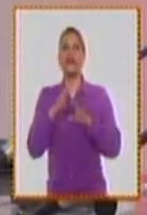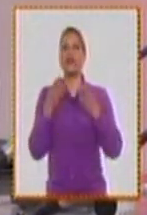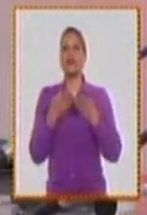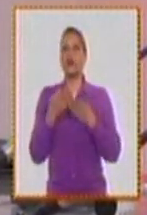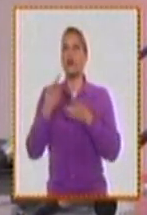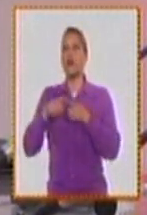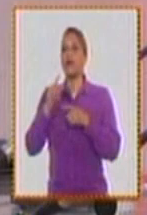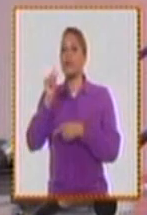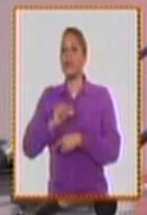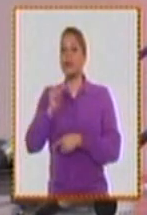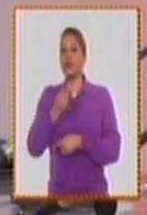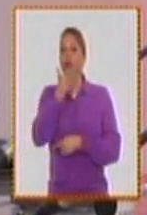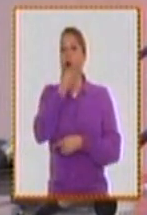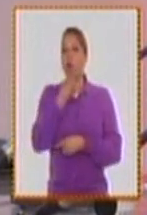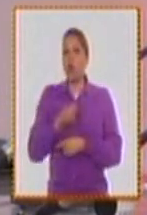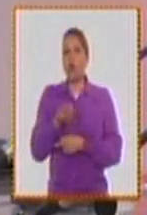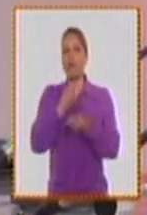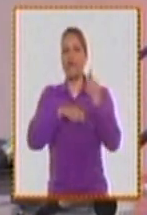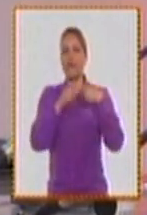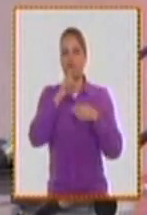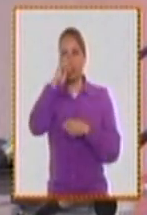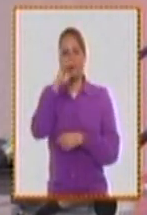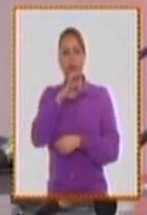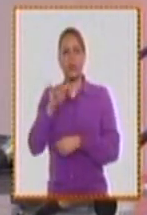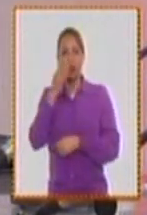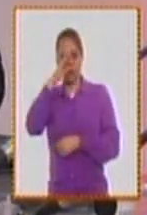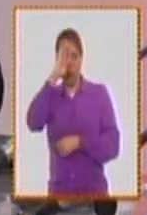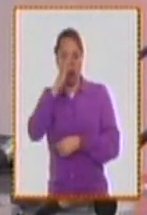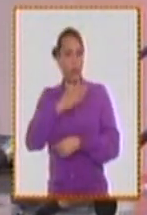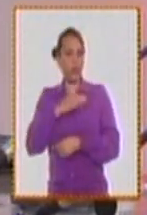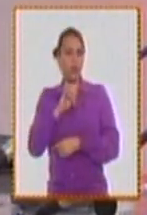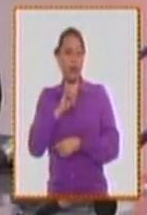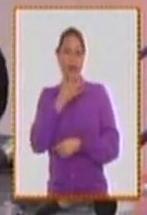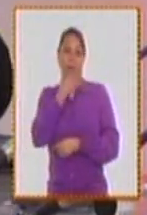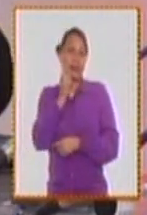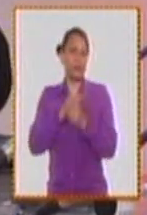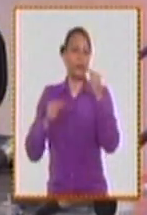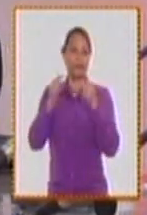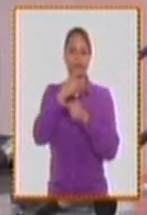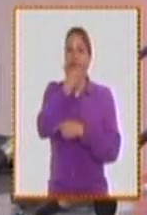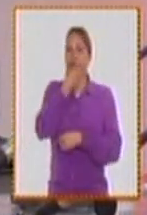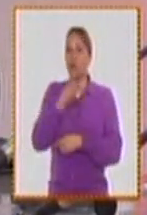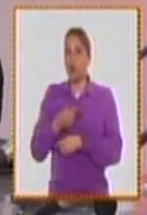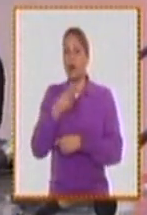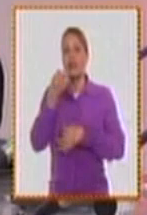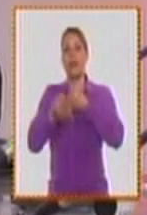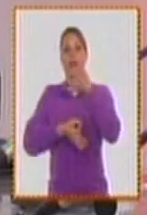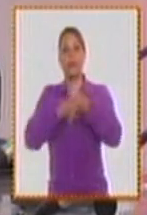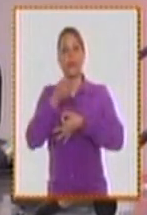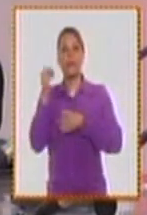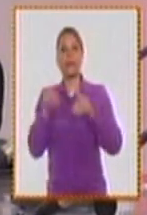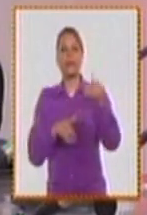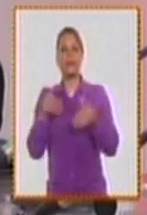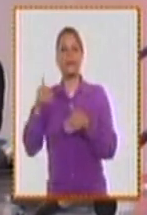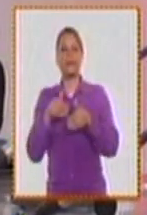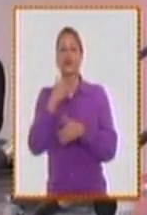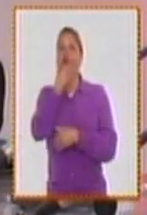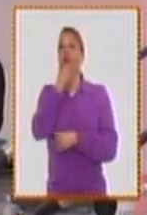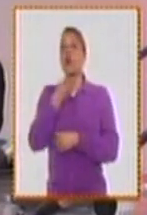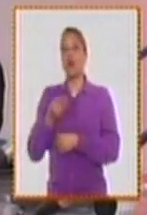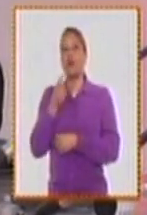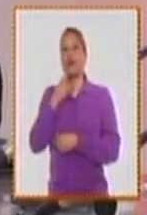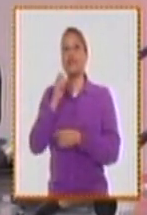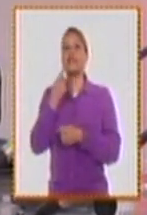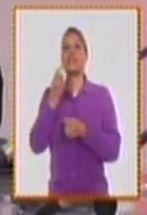en jóvenes y en niños de nuestro país, sobre todo adolescentes, y señalaba la presencia de muchachos, sobre todo de